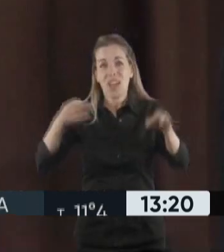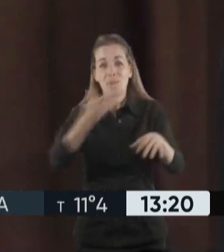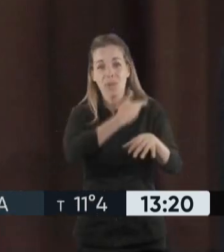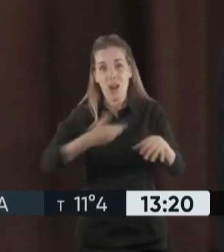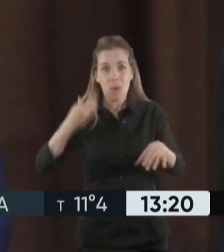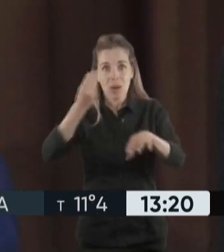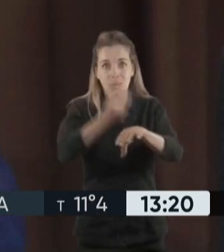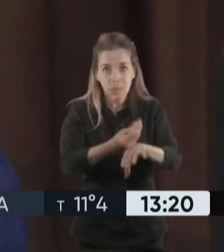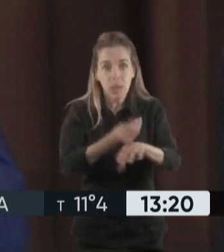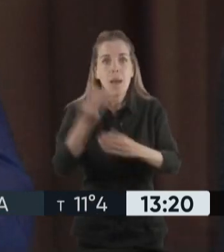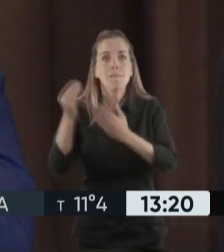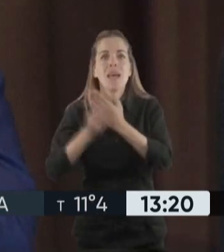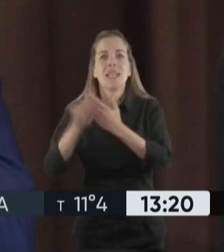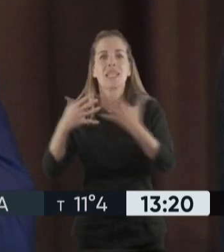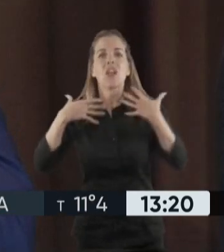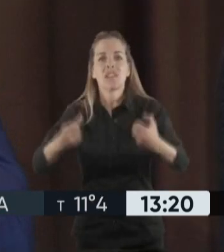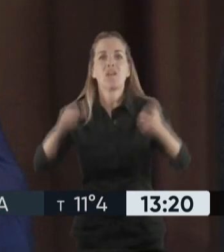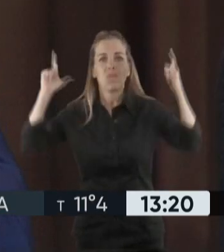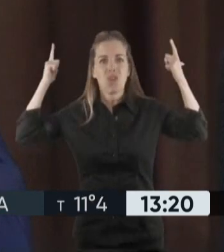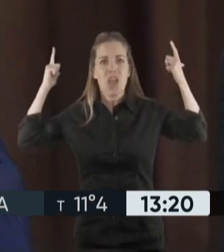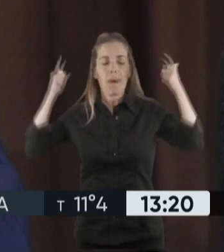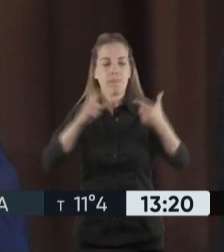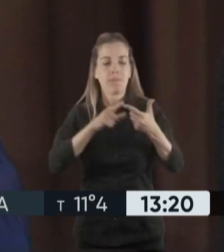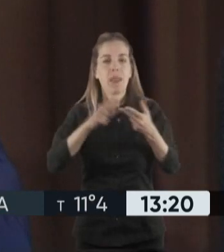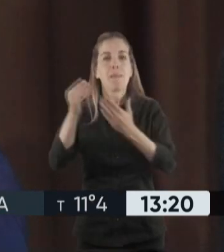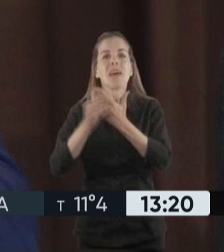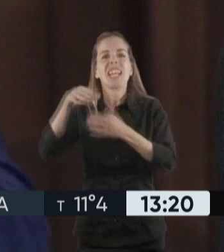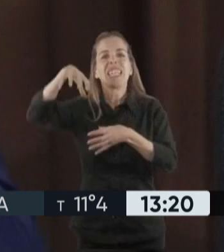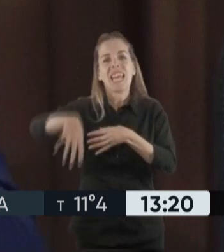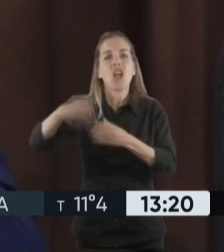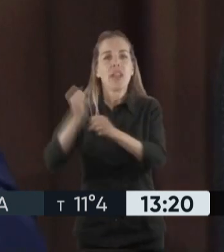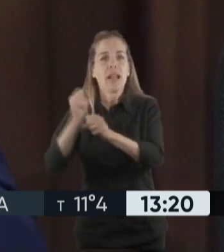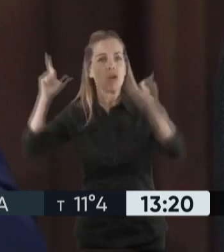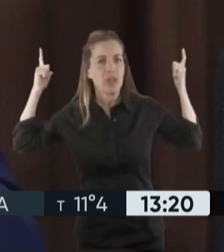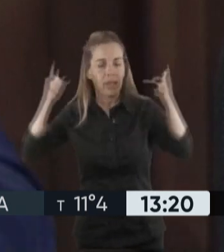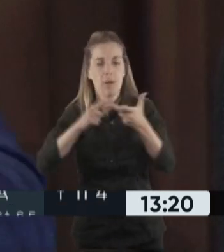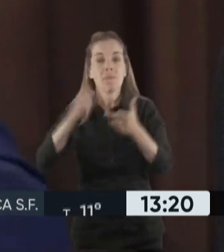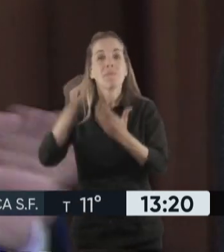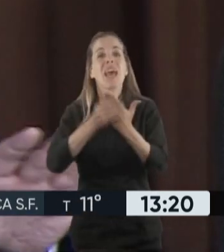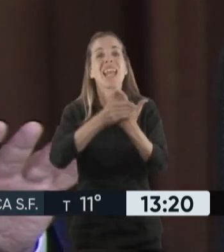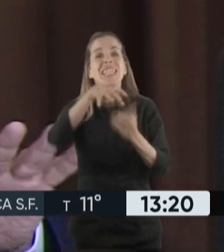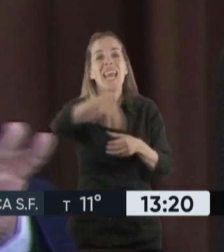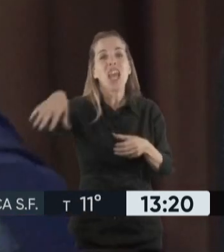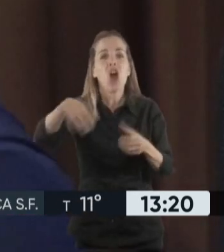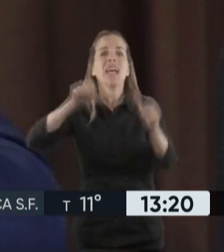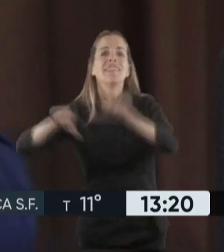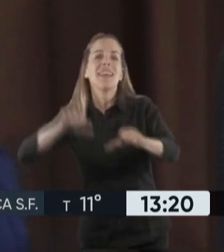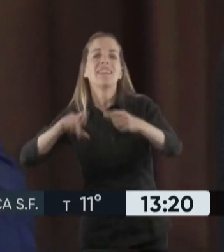no existía, el Ministerio de Trabajo no existía, el Ministerio de Ciencia y Tecnología no existía.